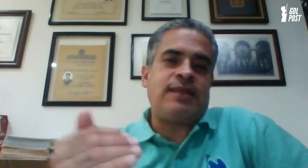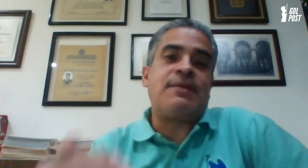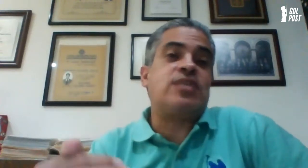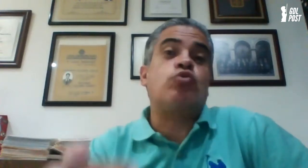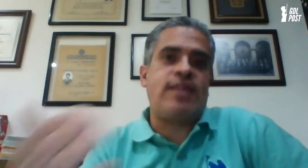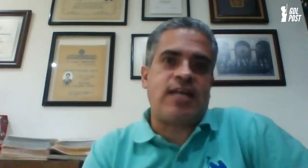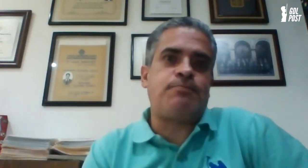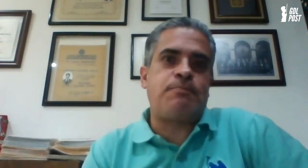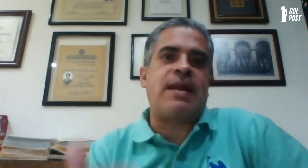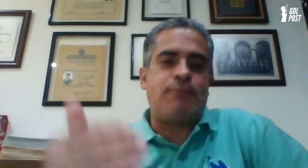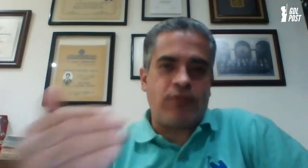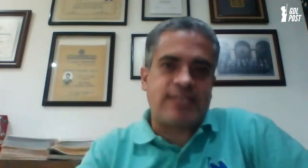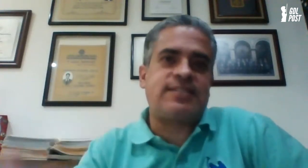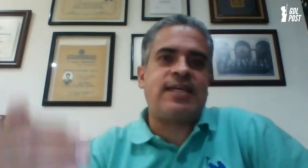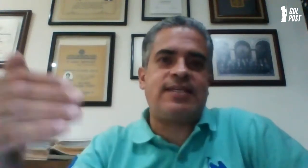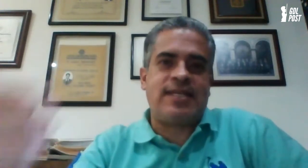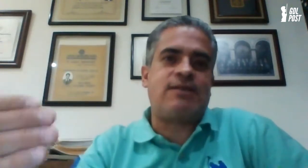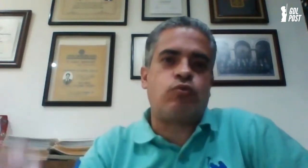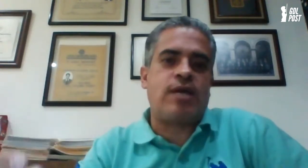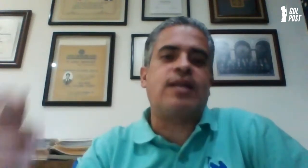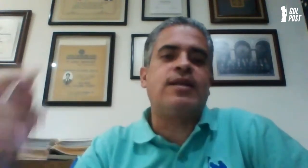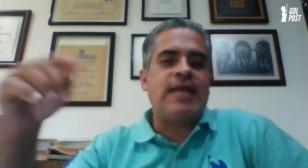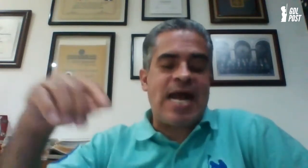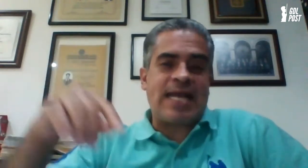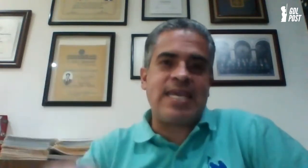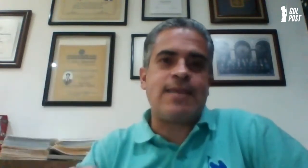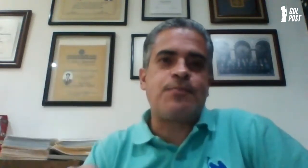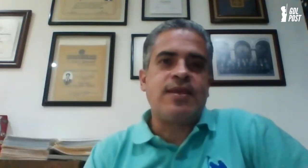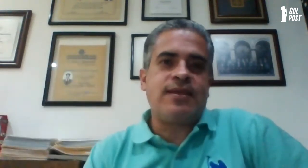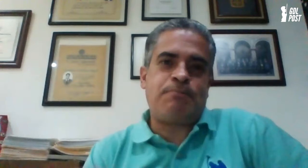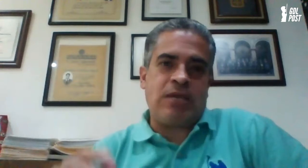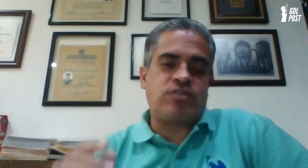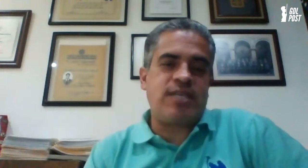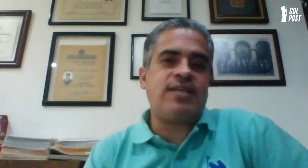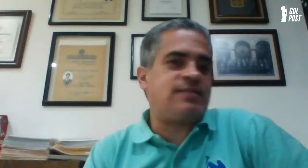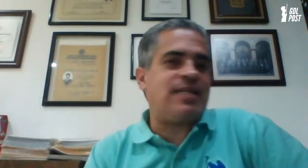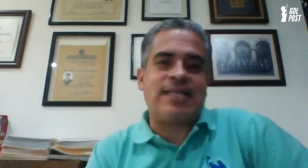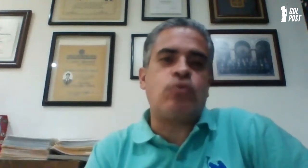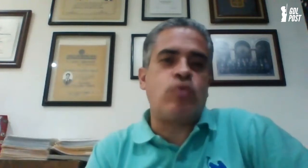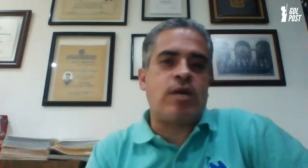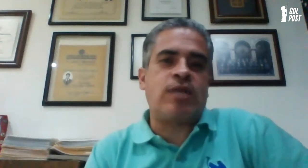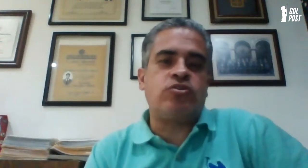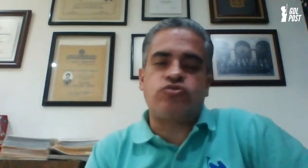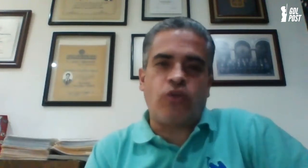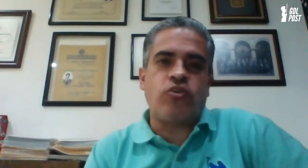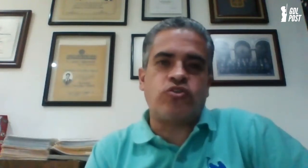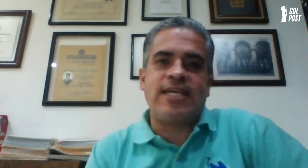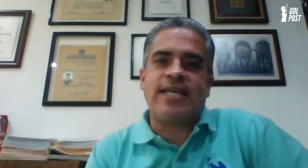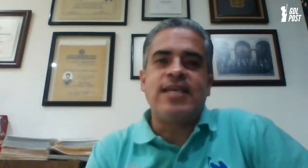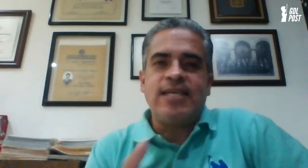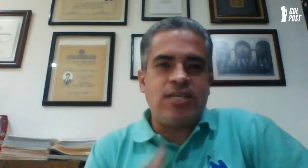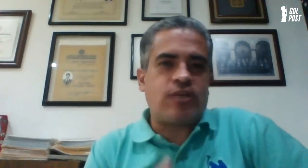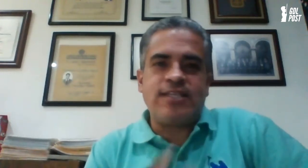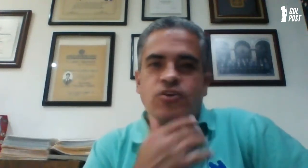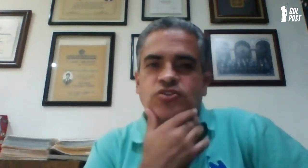el tema de su edad para poderse ir a vacunar aquí, pero sí se le están jugando todos los